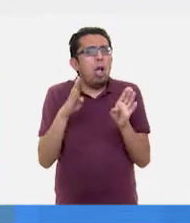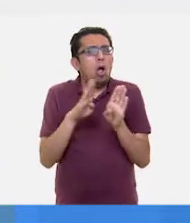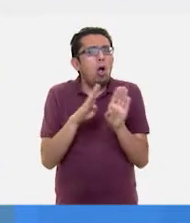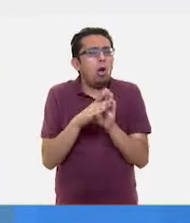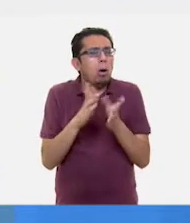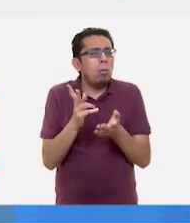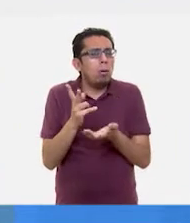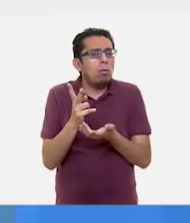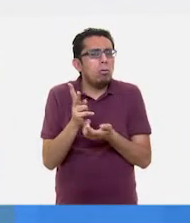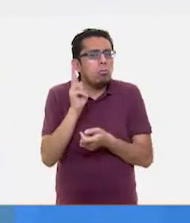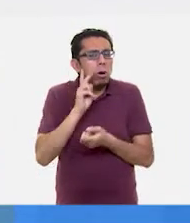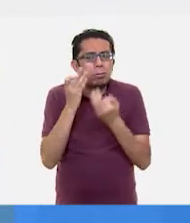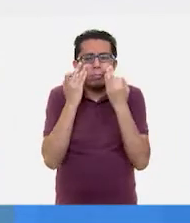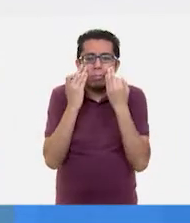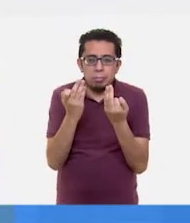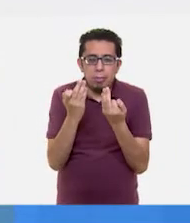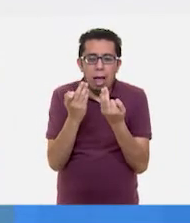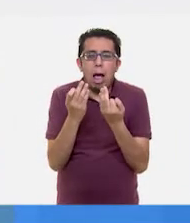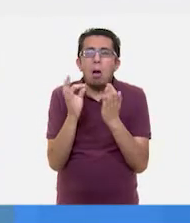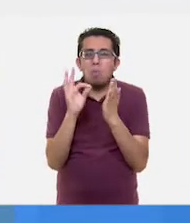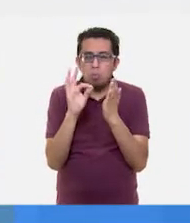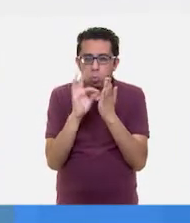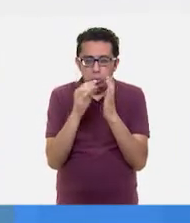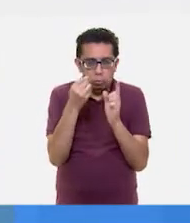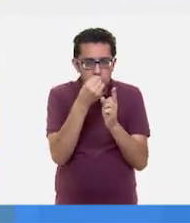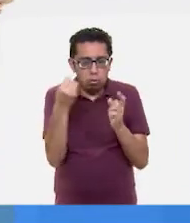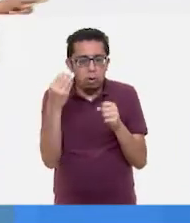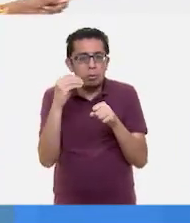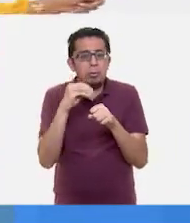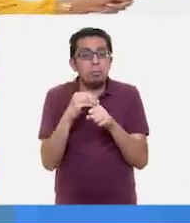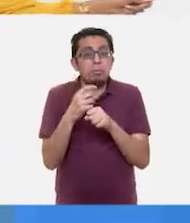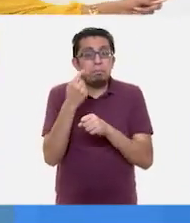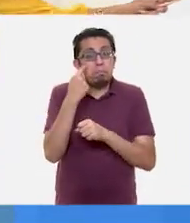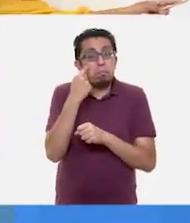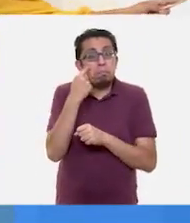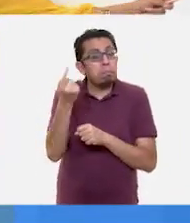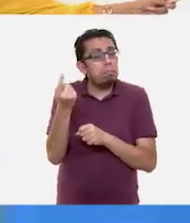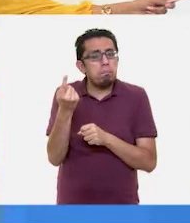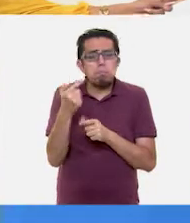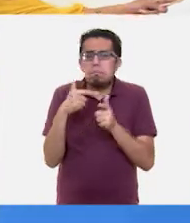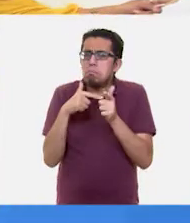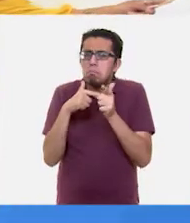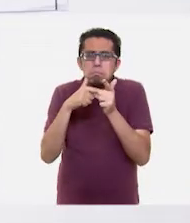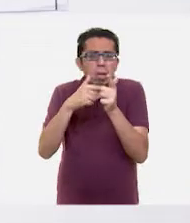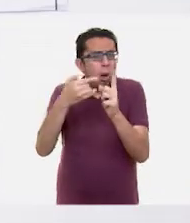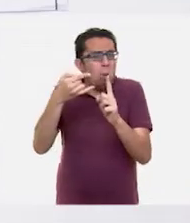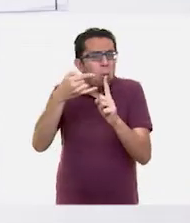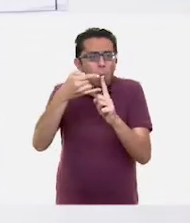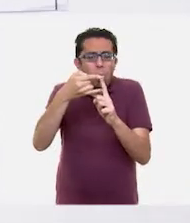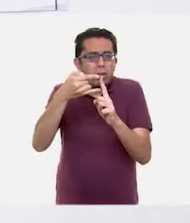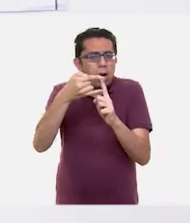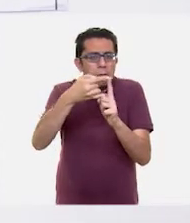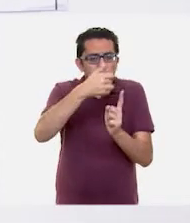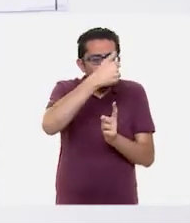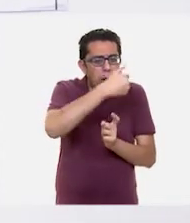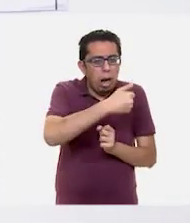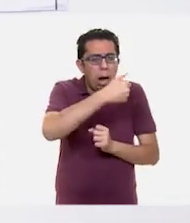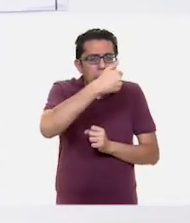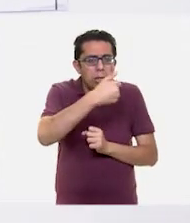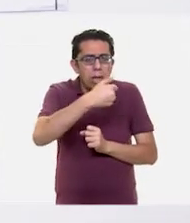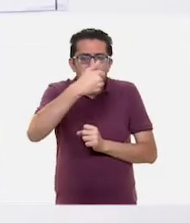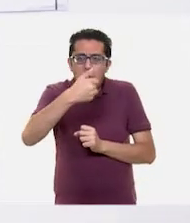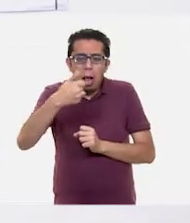de punto. Observemos de nuevo, se conserva la figura cuadrada en cada uno de los